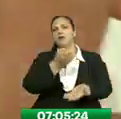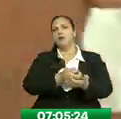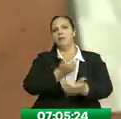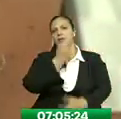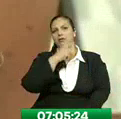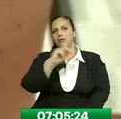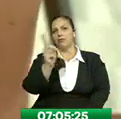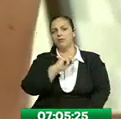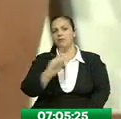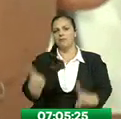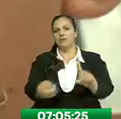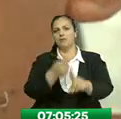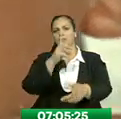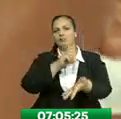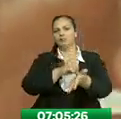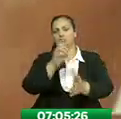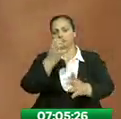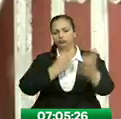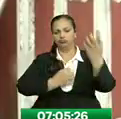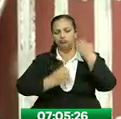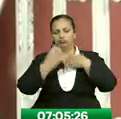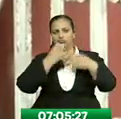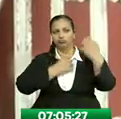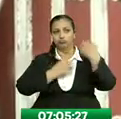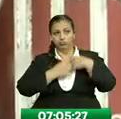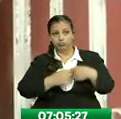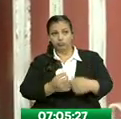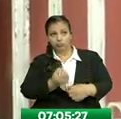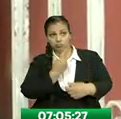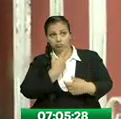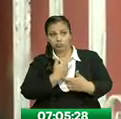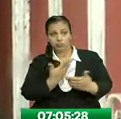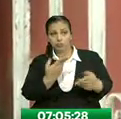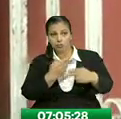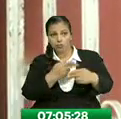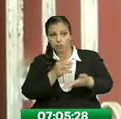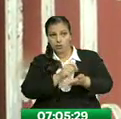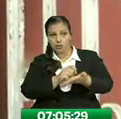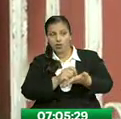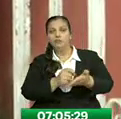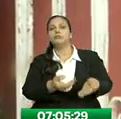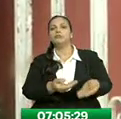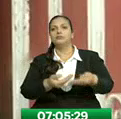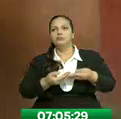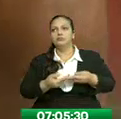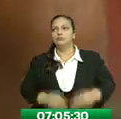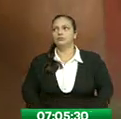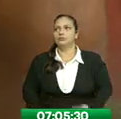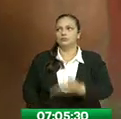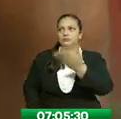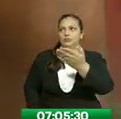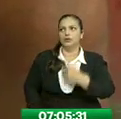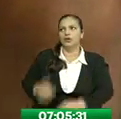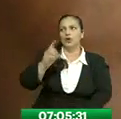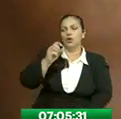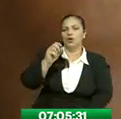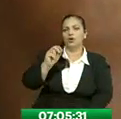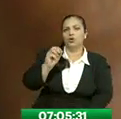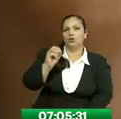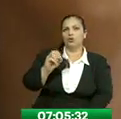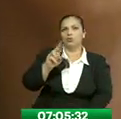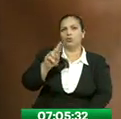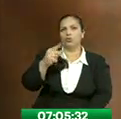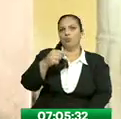quien durante muchos años tuvo una prometedora carrera deportiva, tanto en el boxeo como en el fútbol. Lamentablemente, una